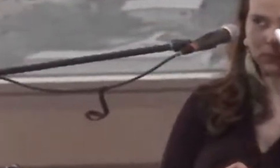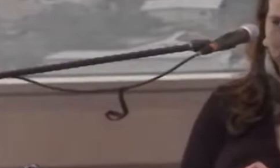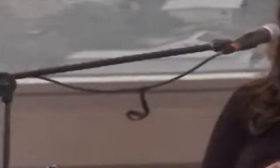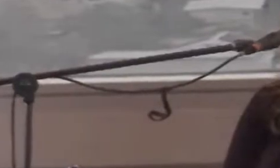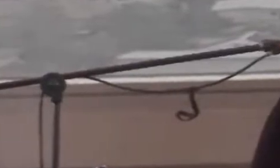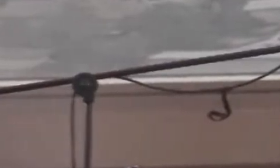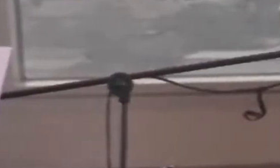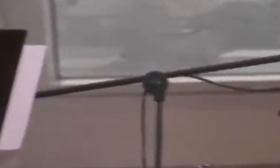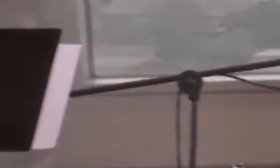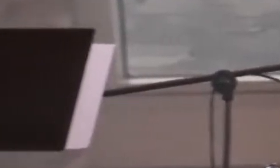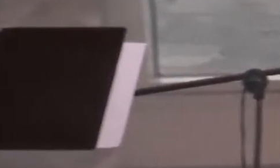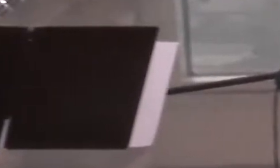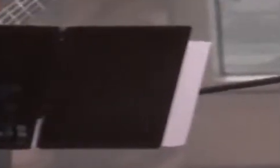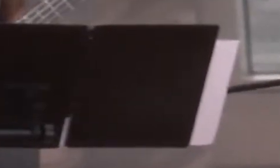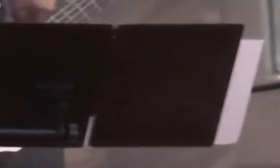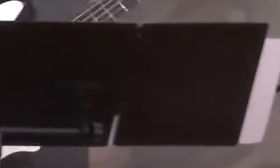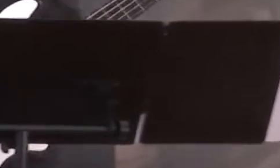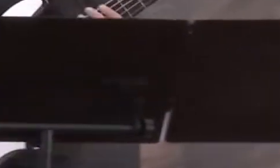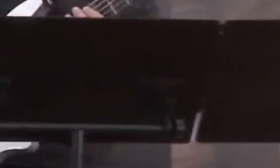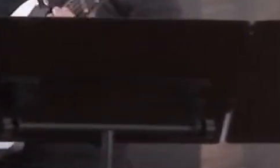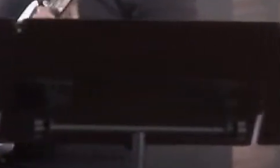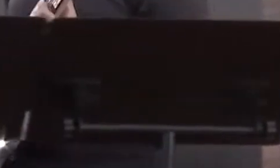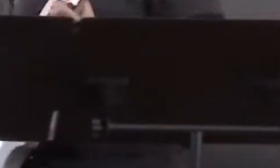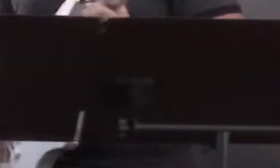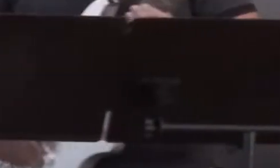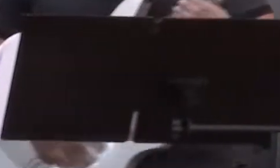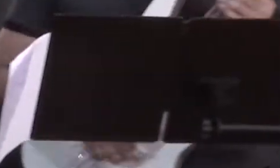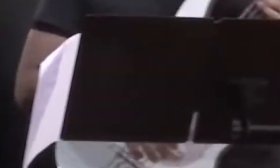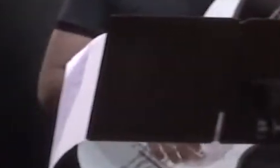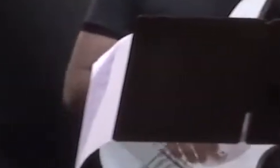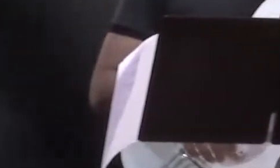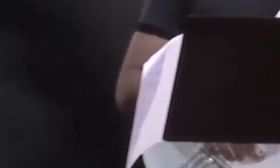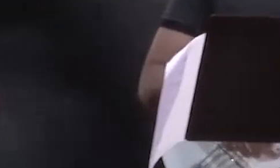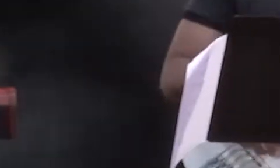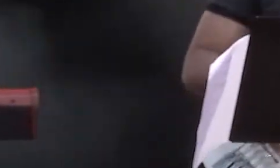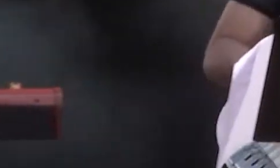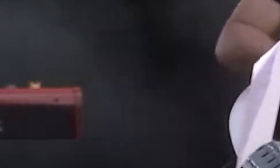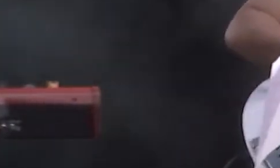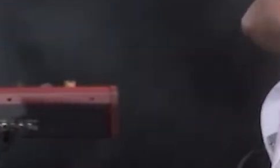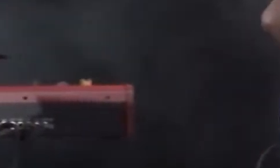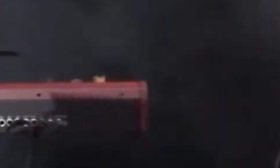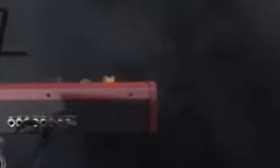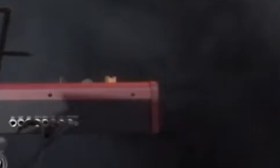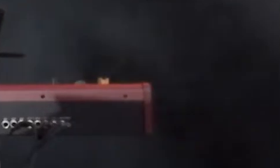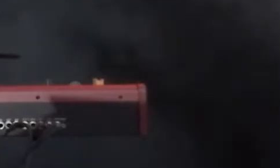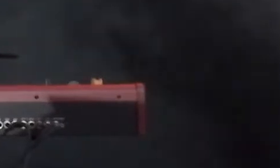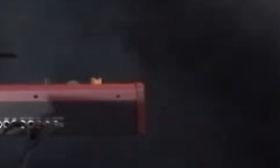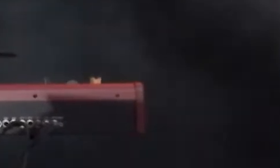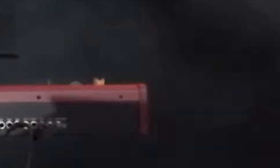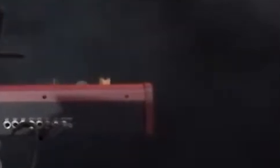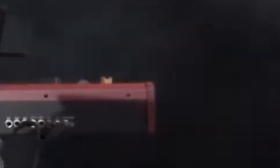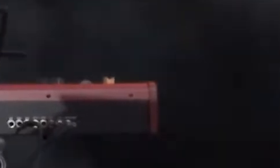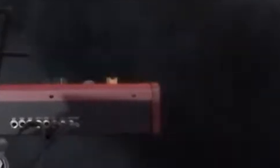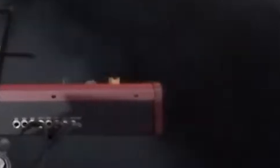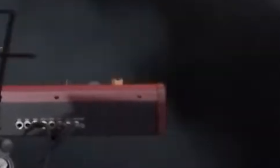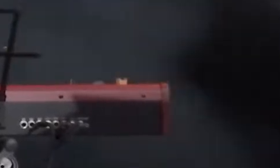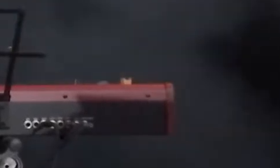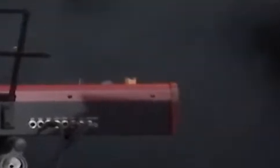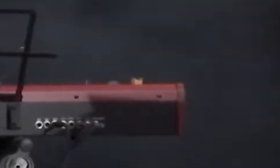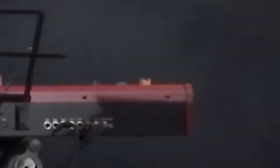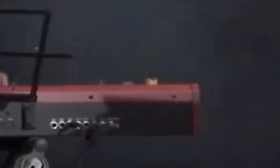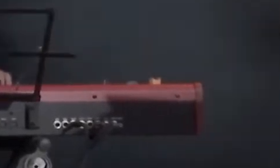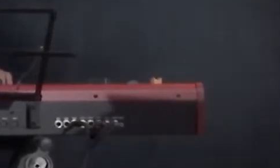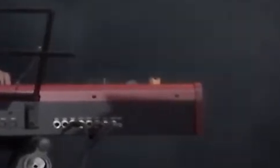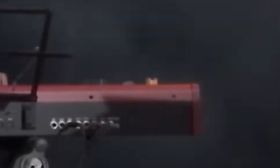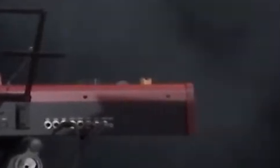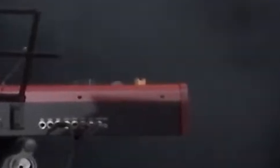estas personas que están contribuyendo pues a que esto se haga realidad. y de llevar esta alegría, porque estamos